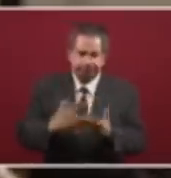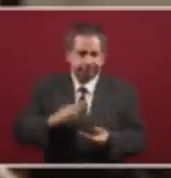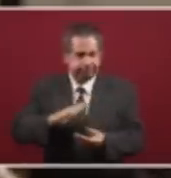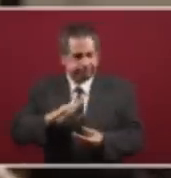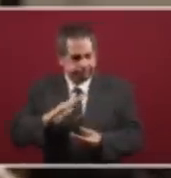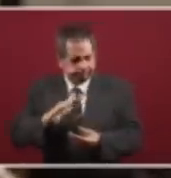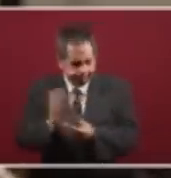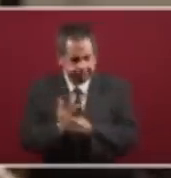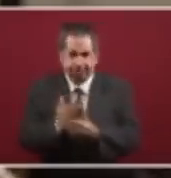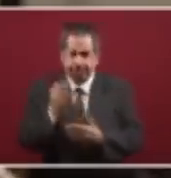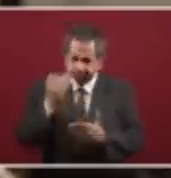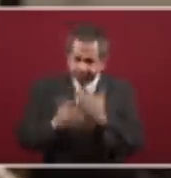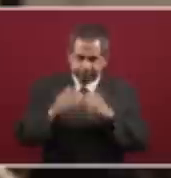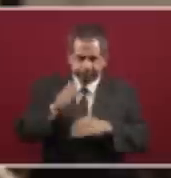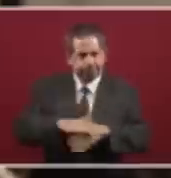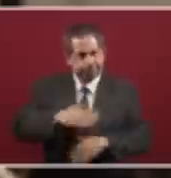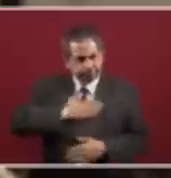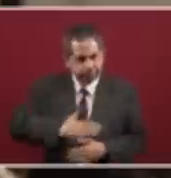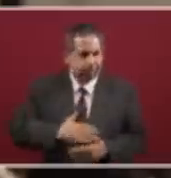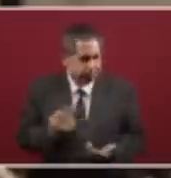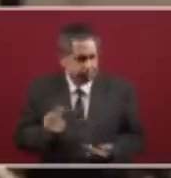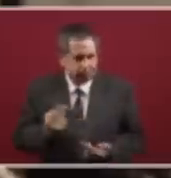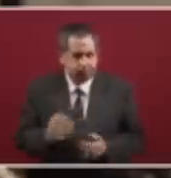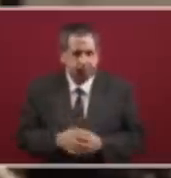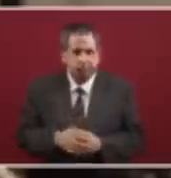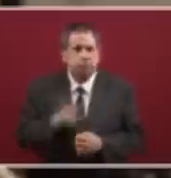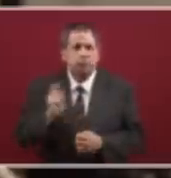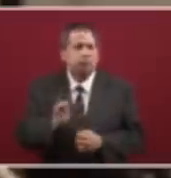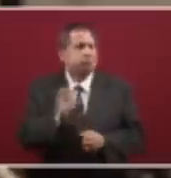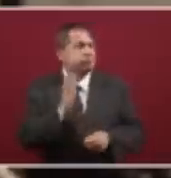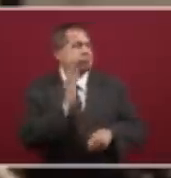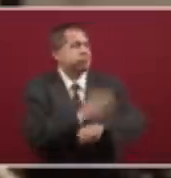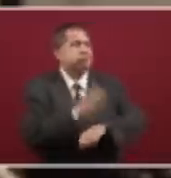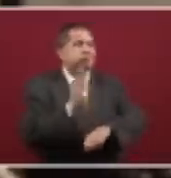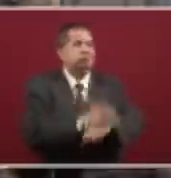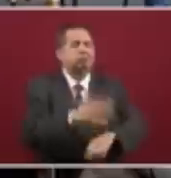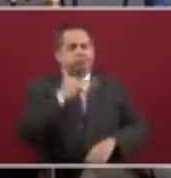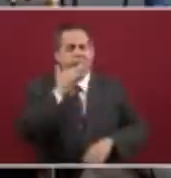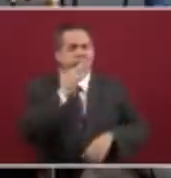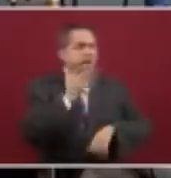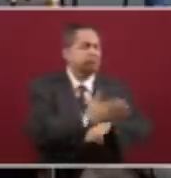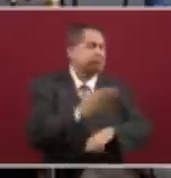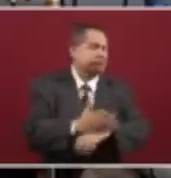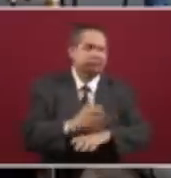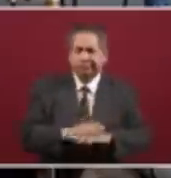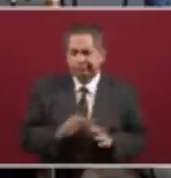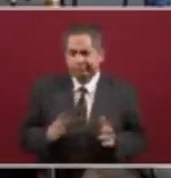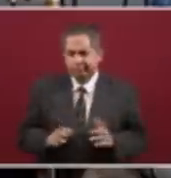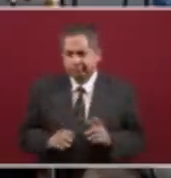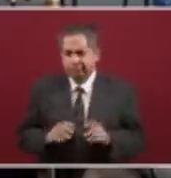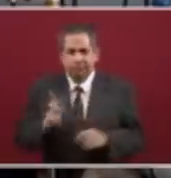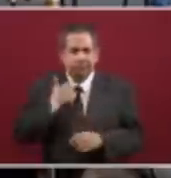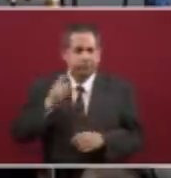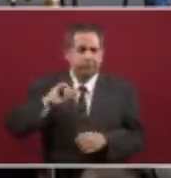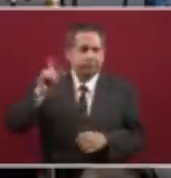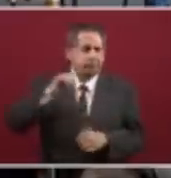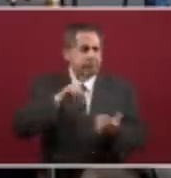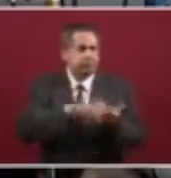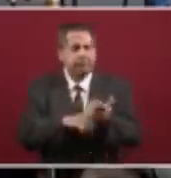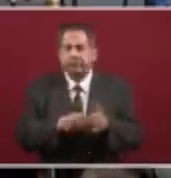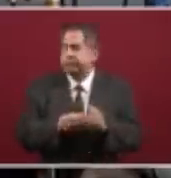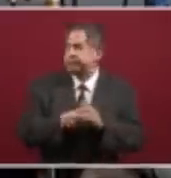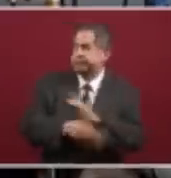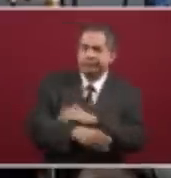y que bueno no nada más se trata de castigar a funcionarios corruptos oa 'fusión funcionarios que hicieron uso del